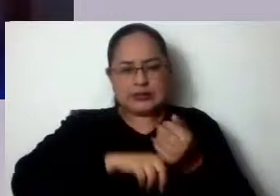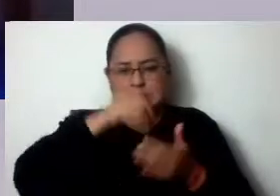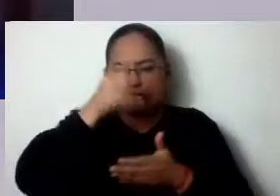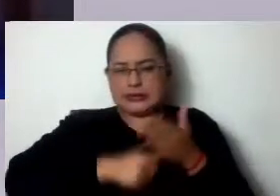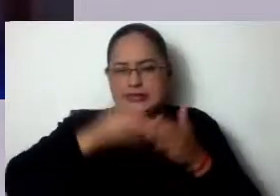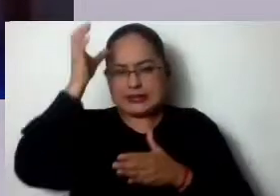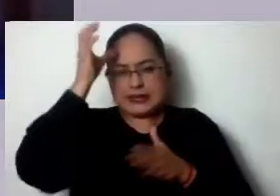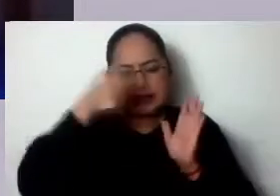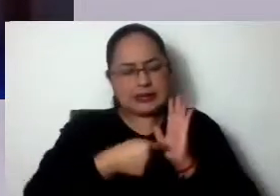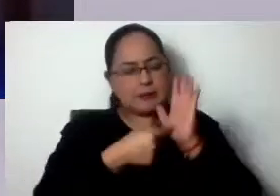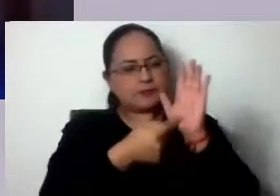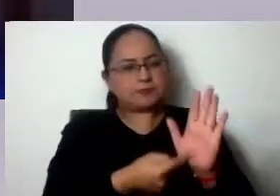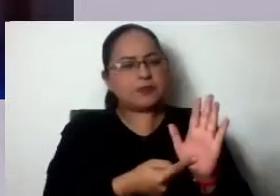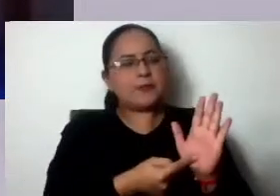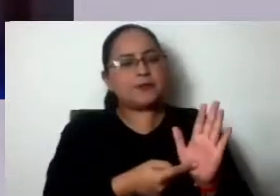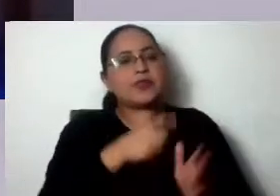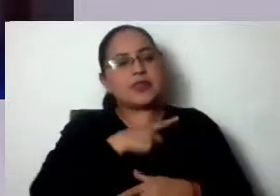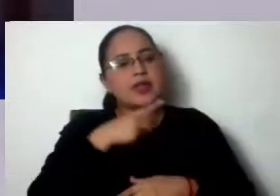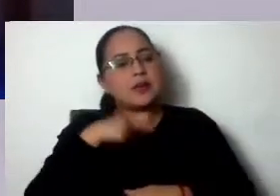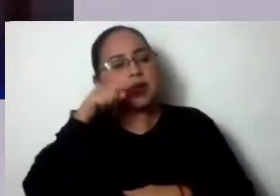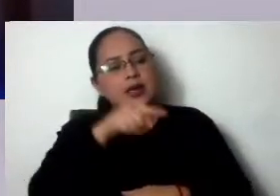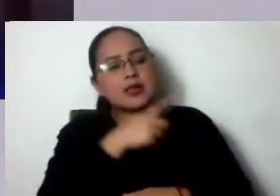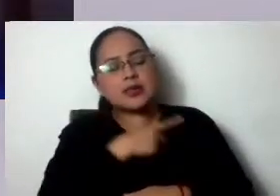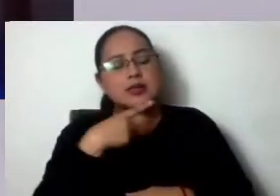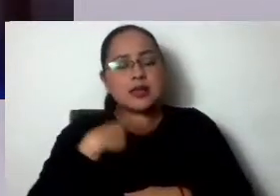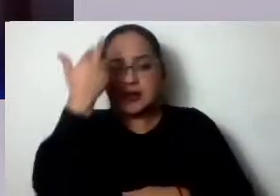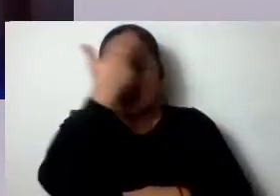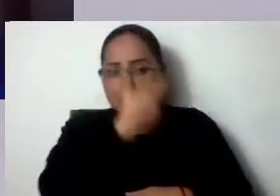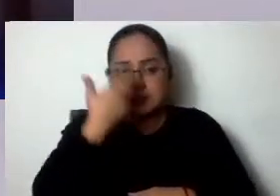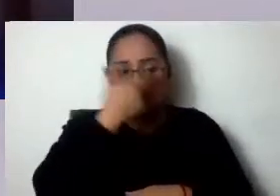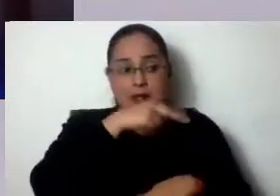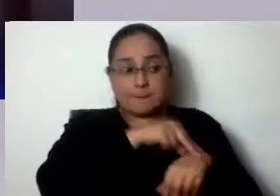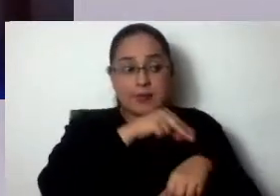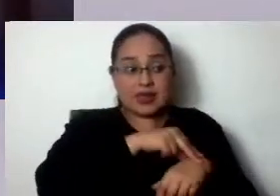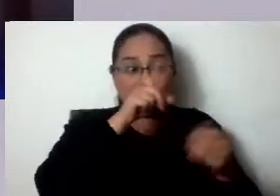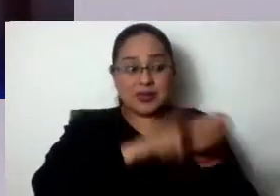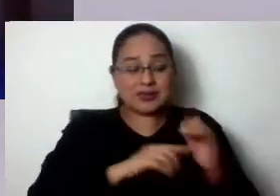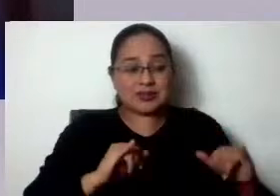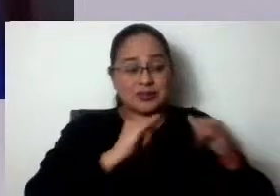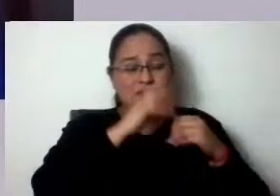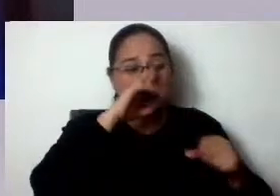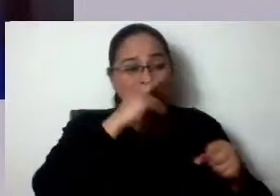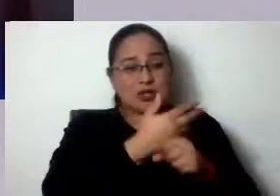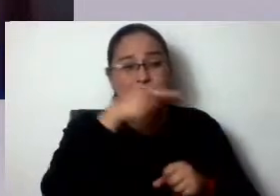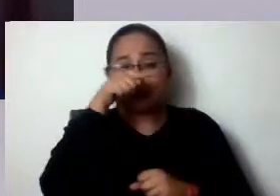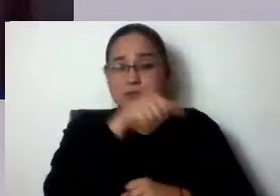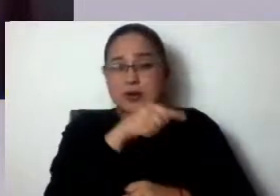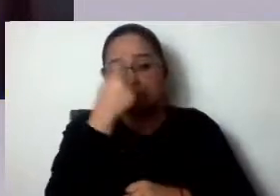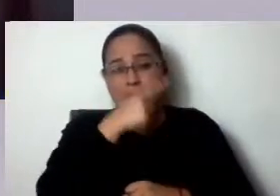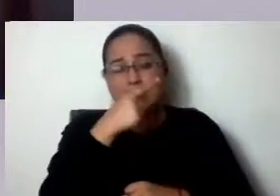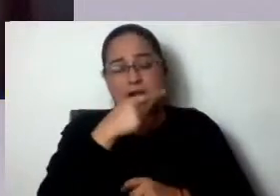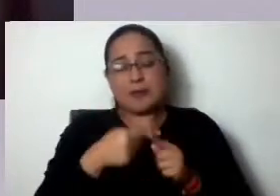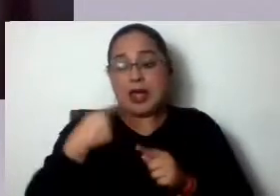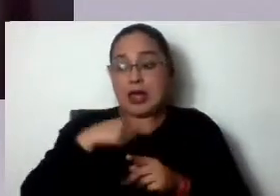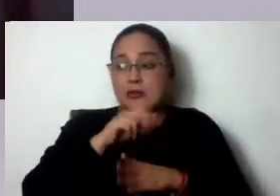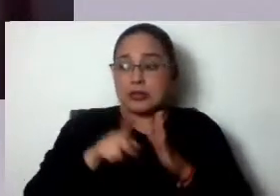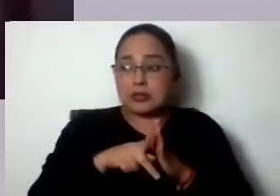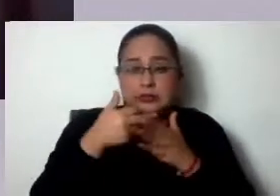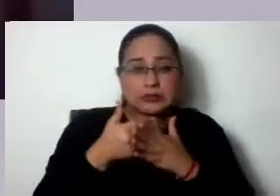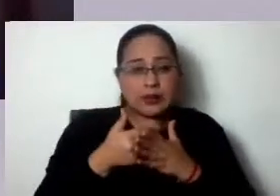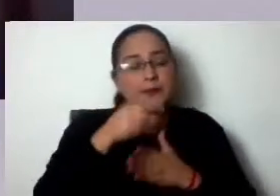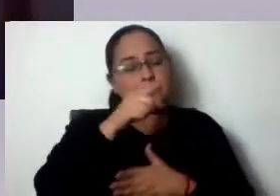ordenar la verificación sea realizada por los médicos de la institución responsable en cumplimiento a la suspensión